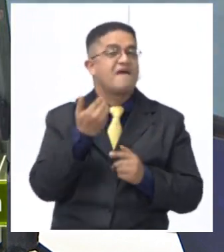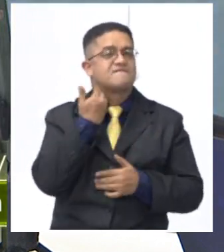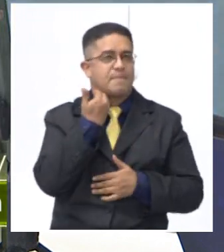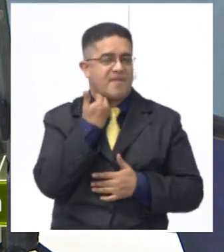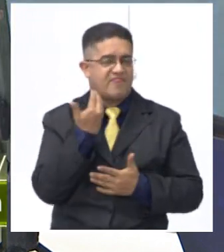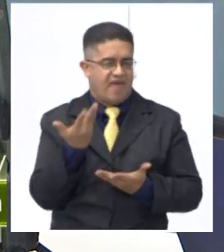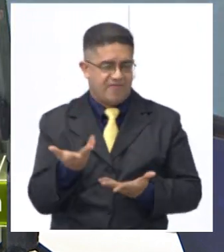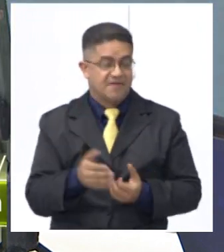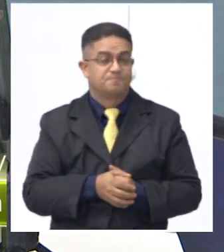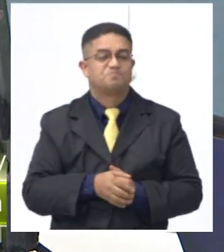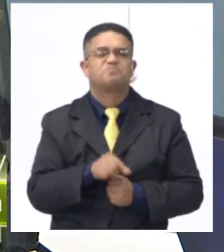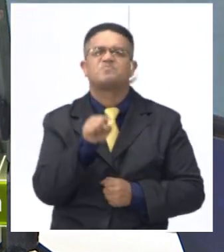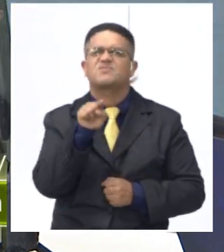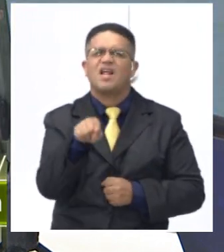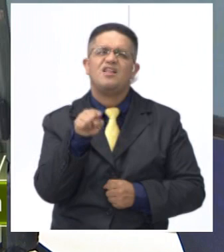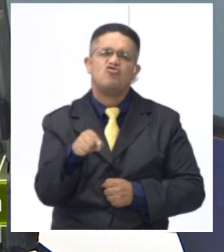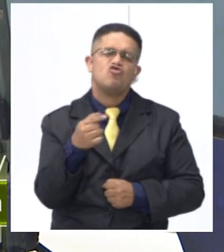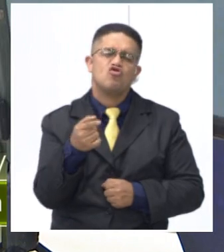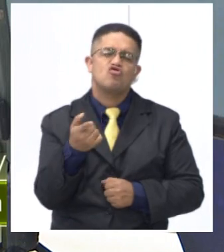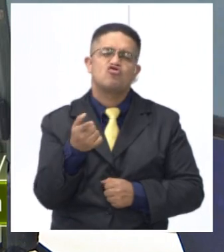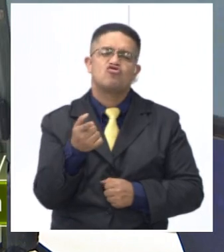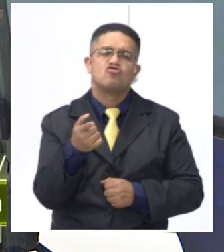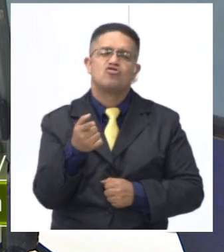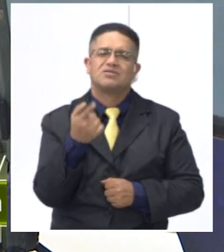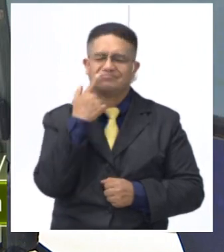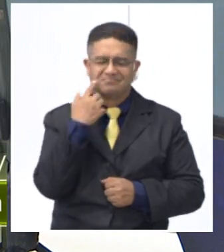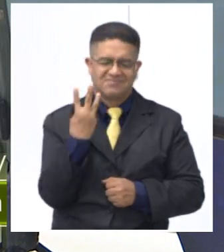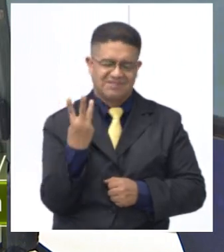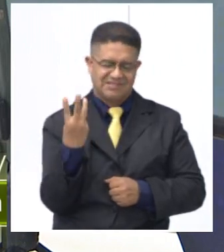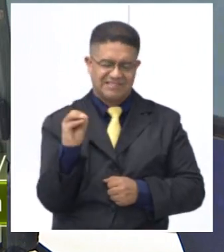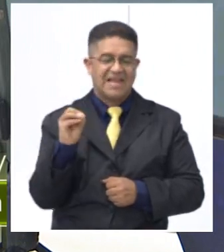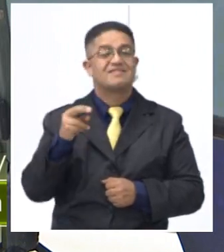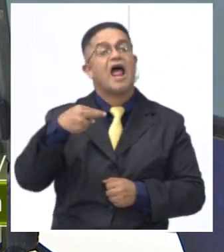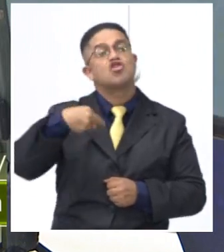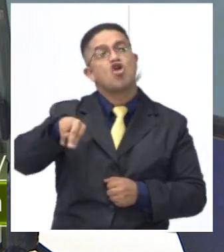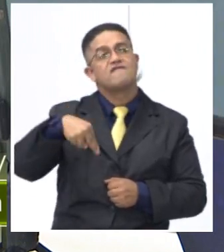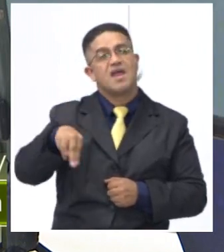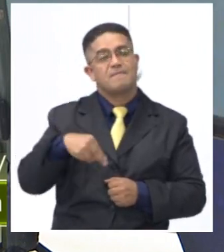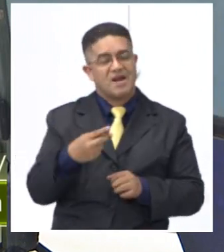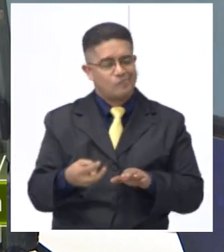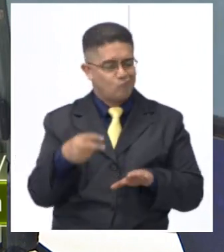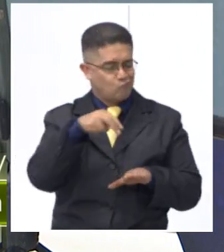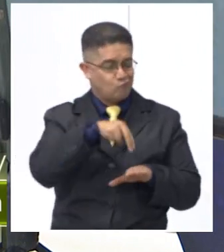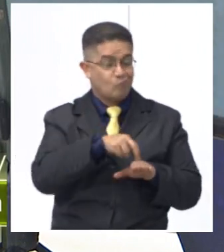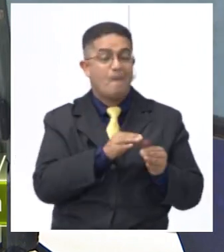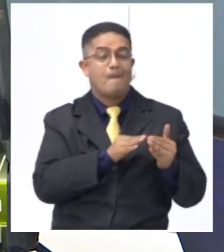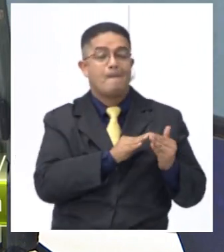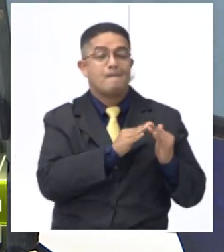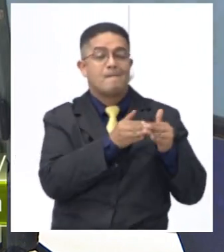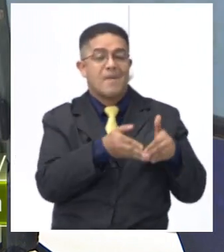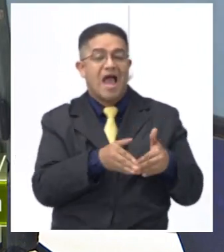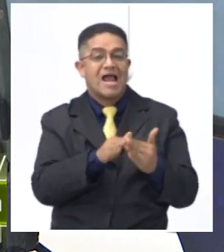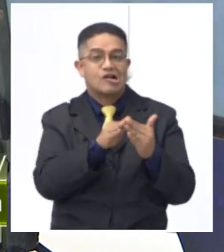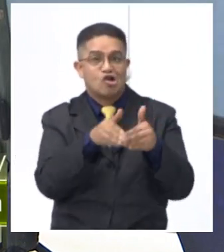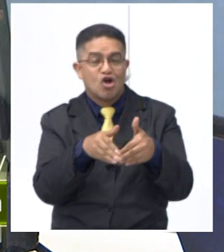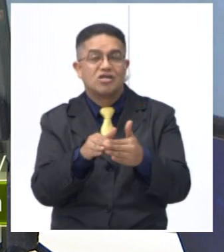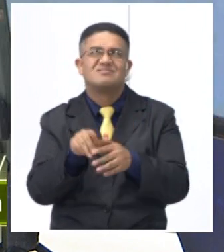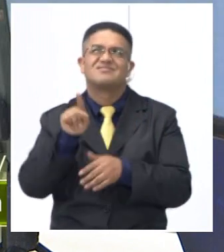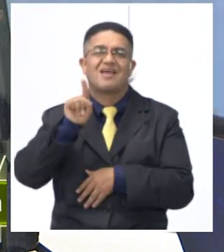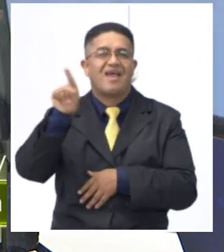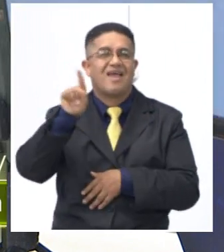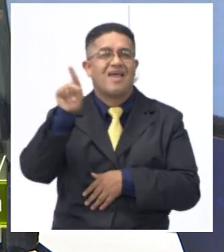caso, esto fue cuando salieron el 30 de noviembre de 1803 en un barco llamado María Pita, que salen de allá